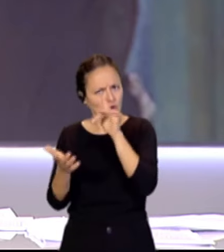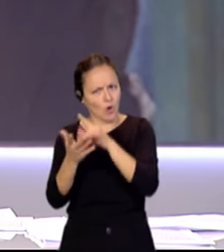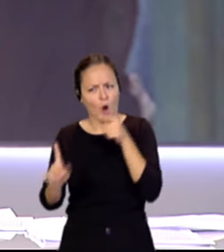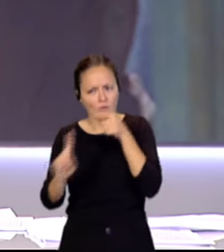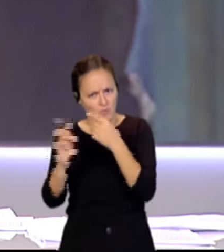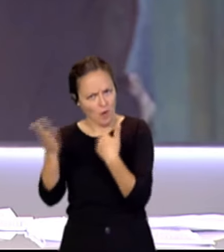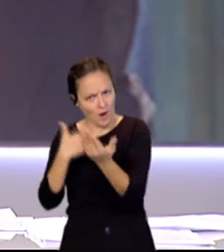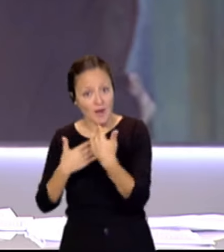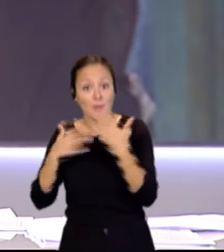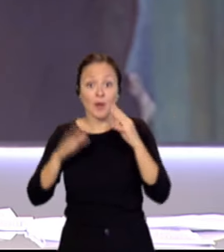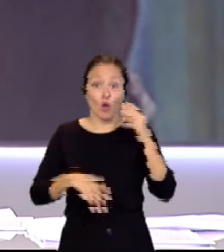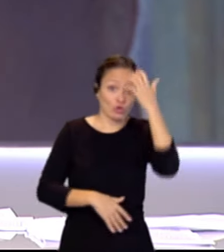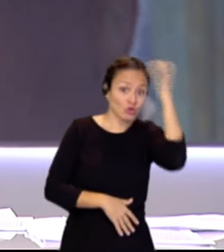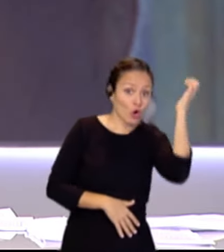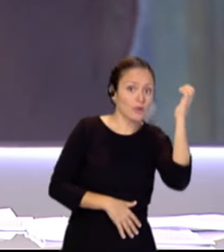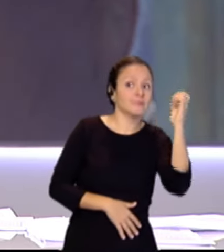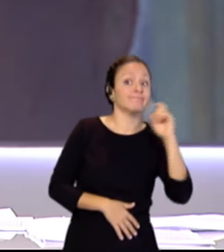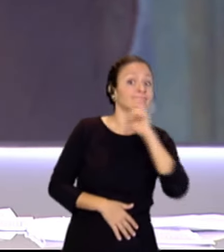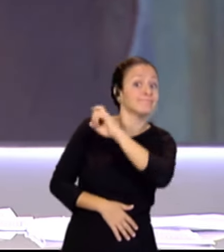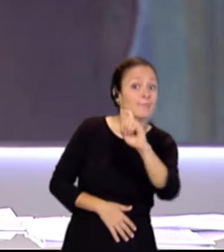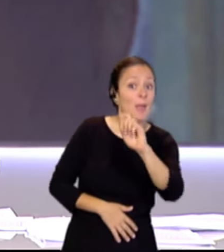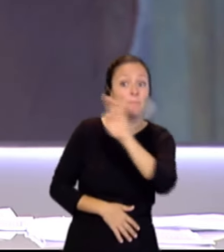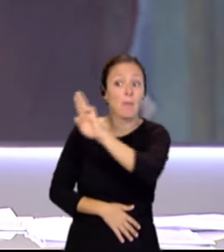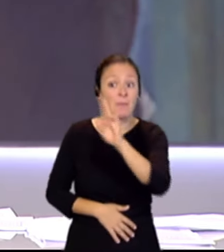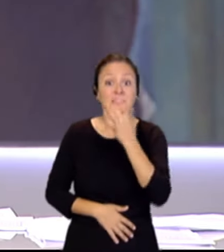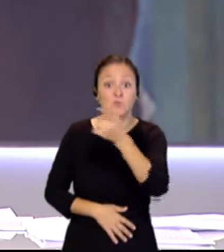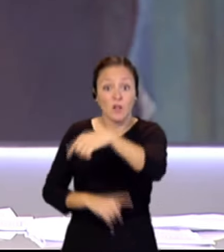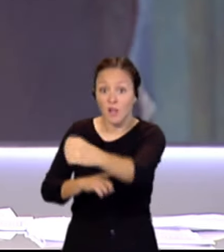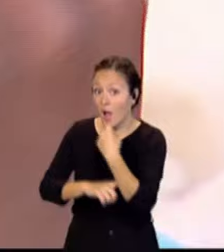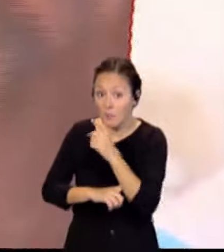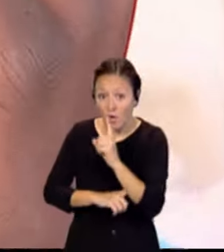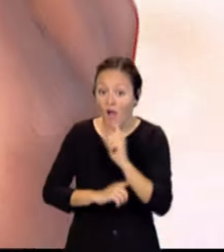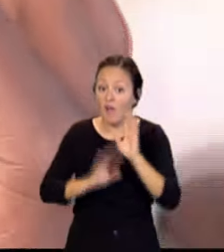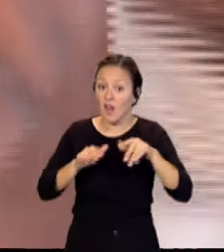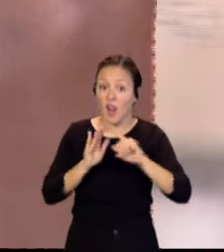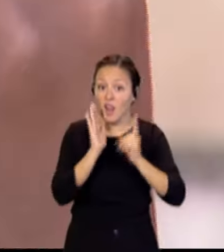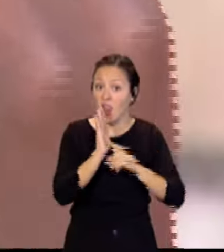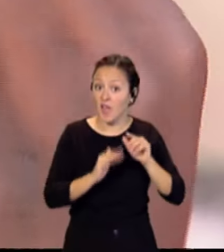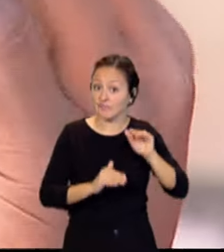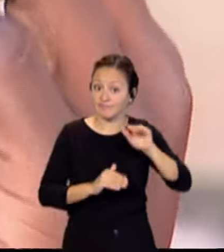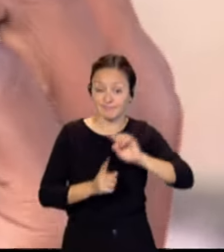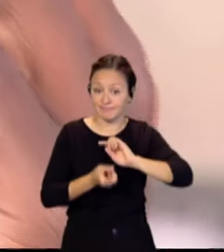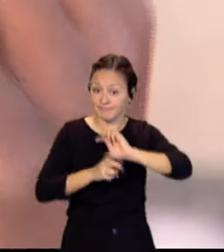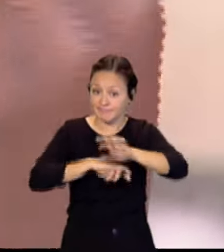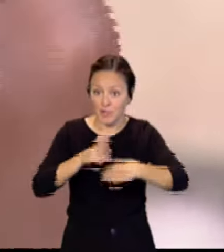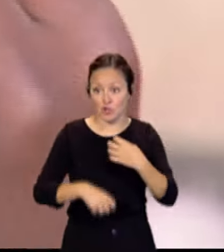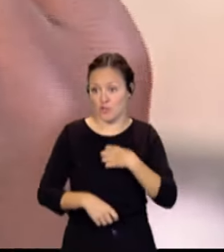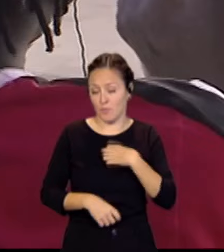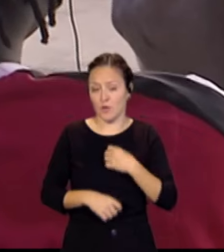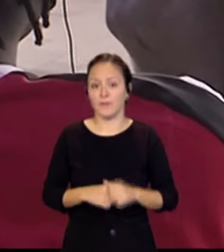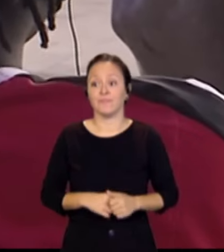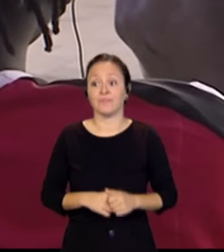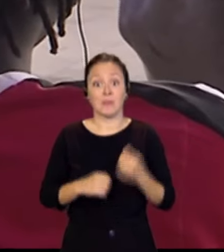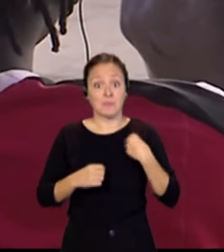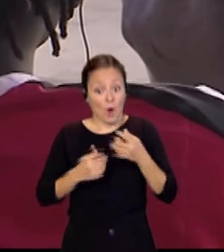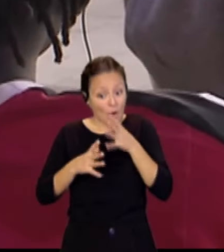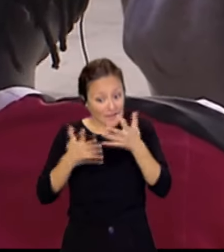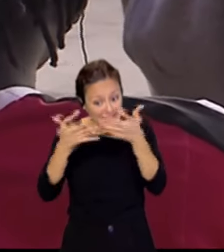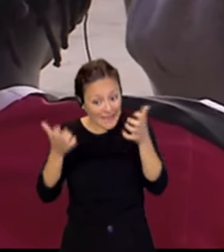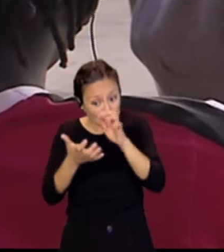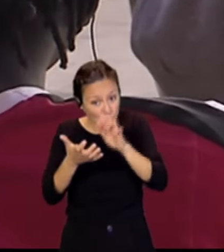Torres avisa al PP sin su apoyo no habrá reforma mientras última el texto con el que se distribuirán la